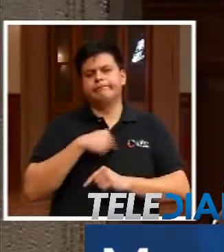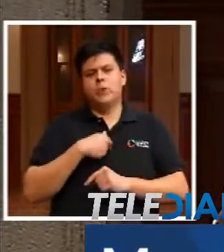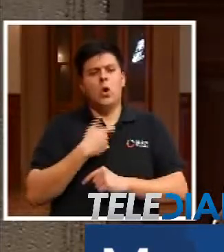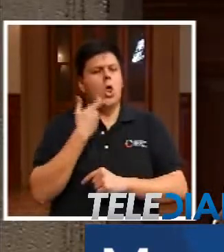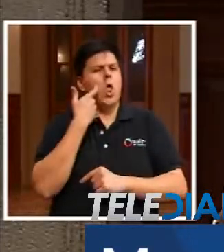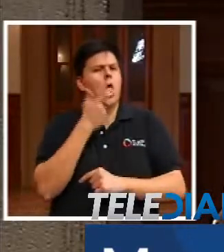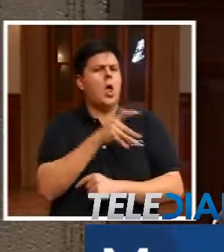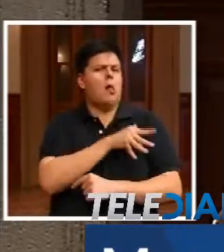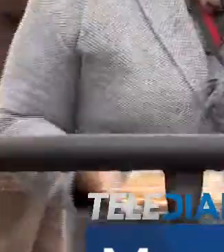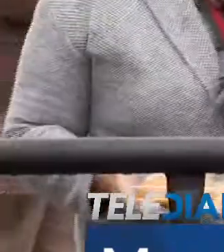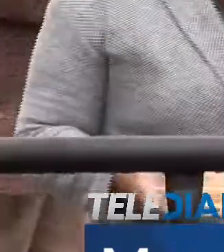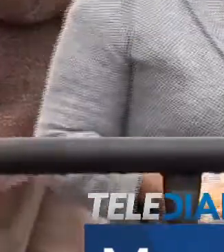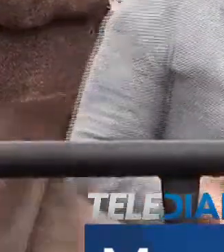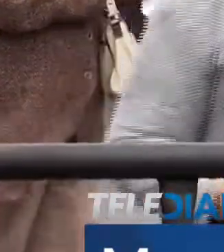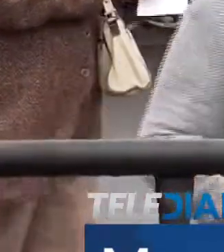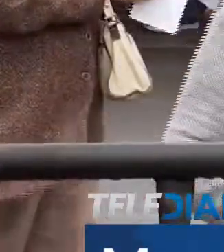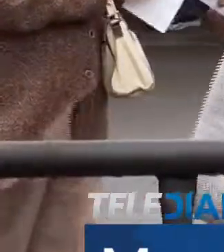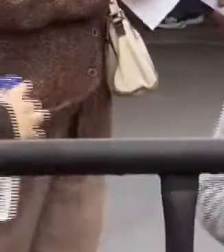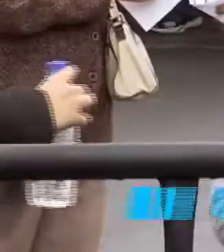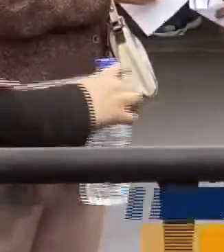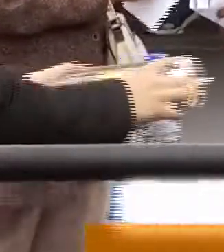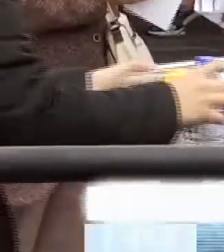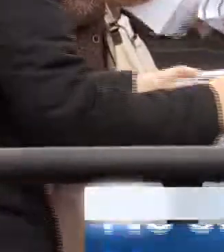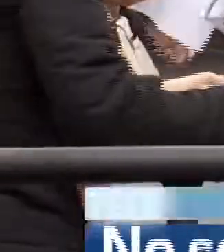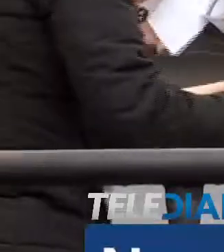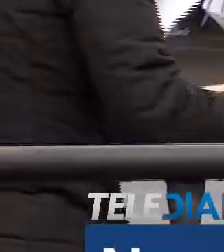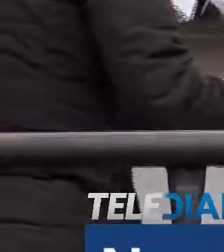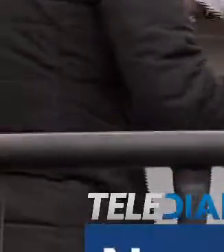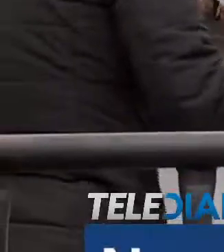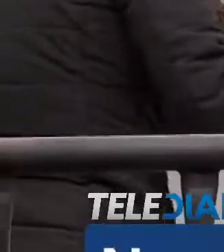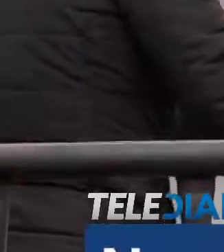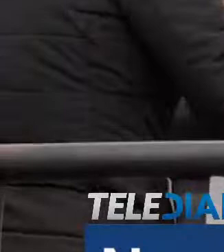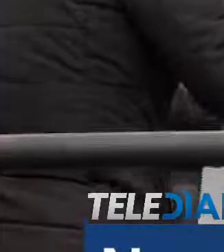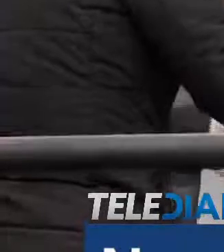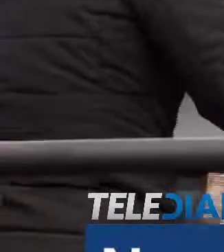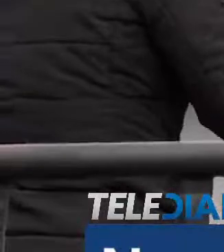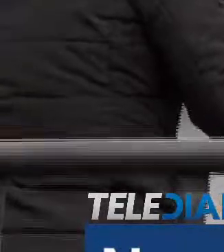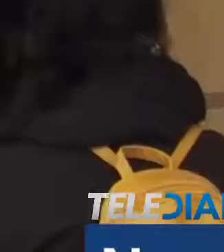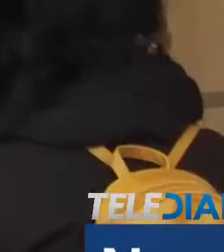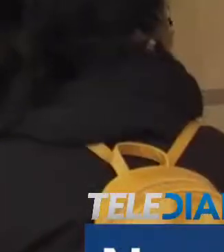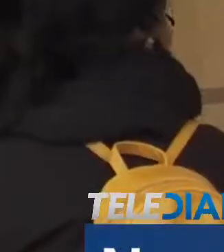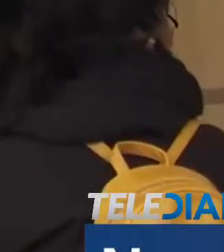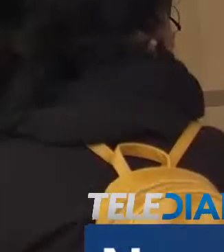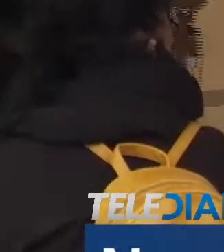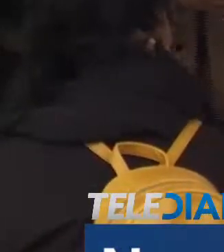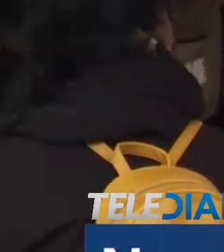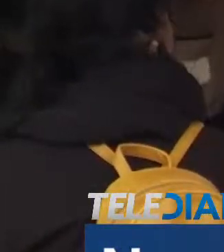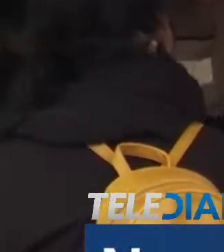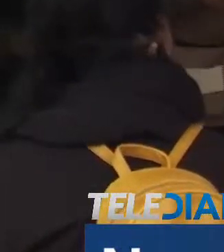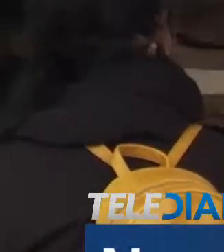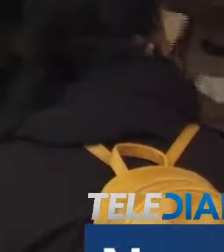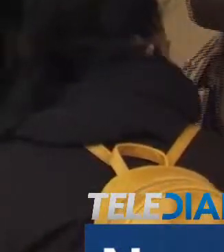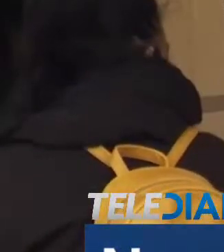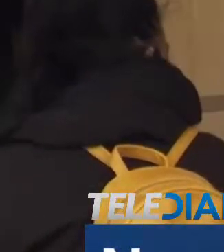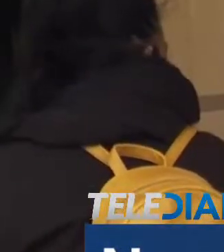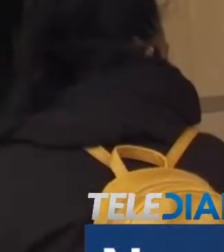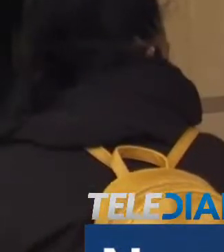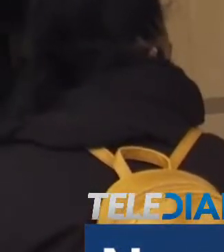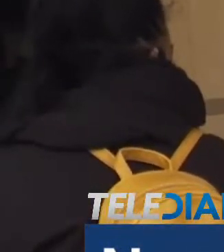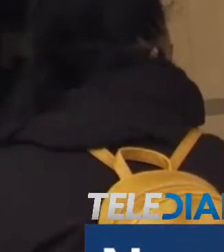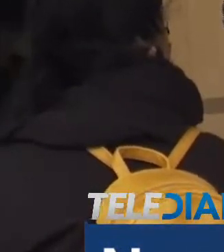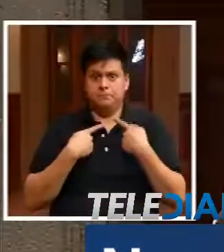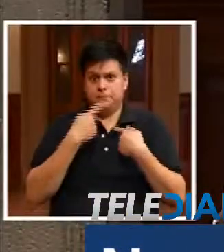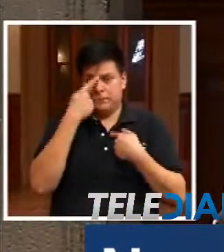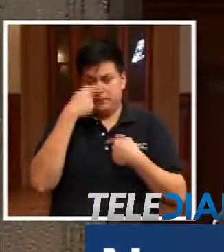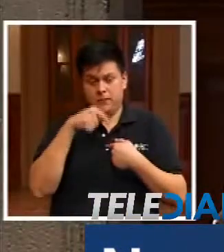porque no lo deseamos. No cumplieron con las especificaciones que ellos mismos nos mencionaron en la